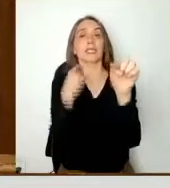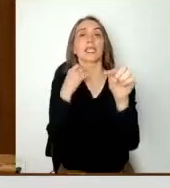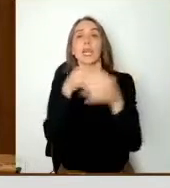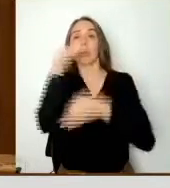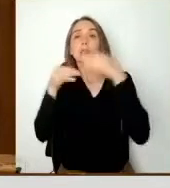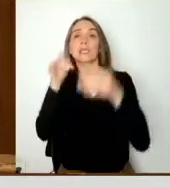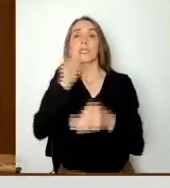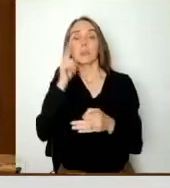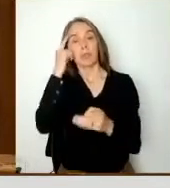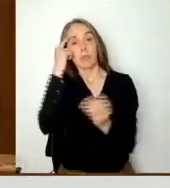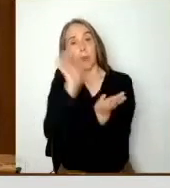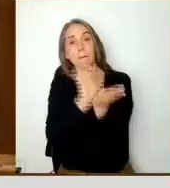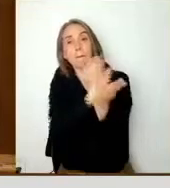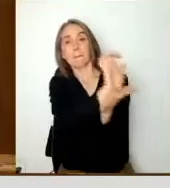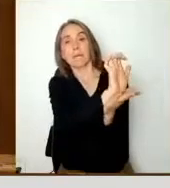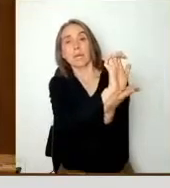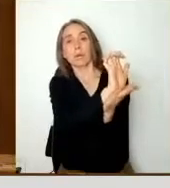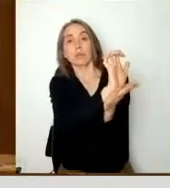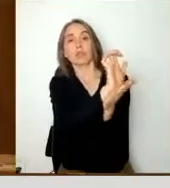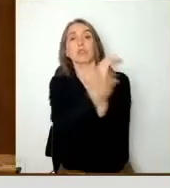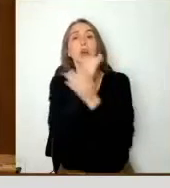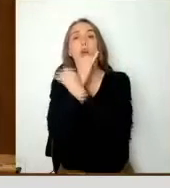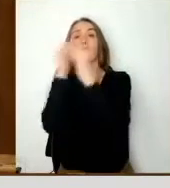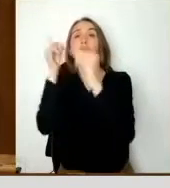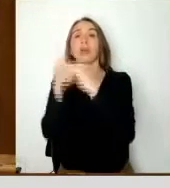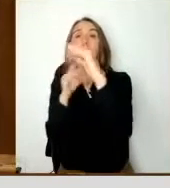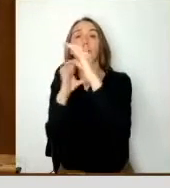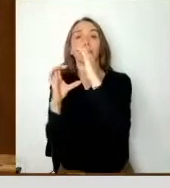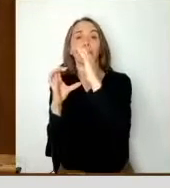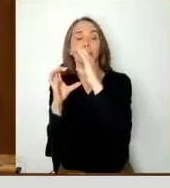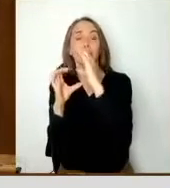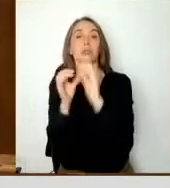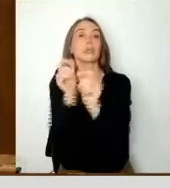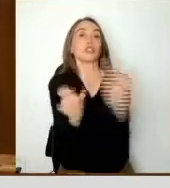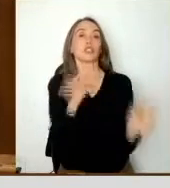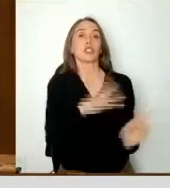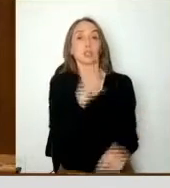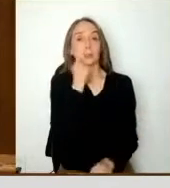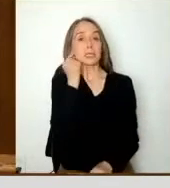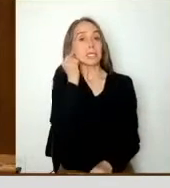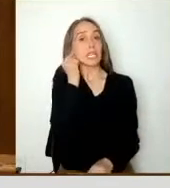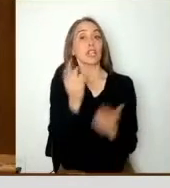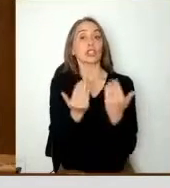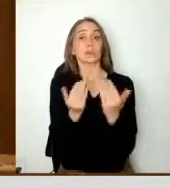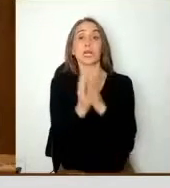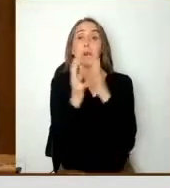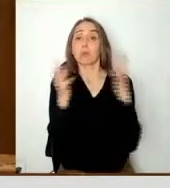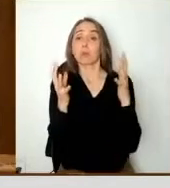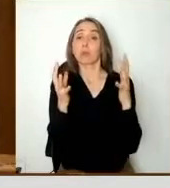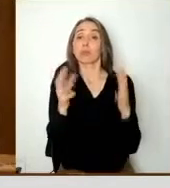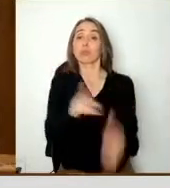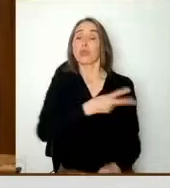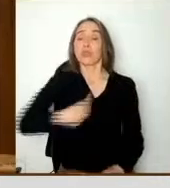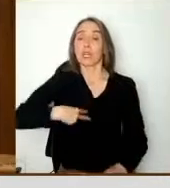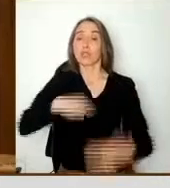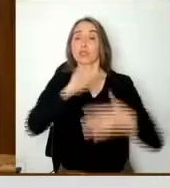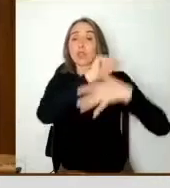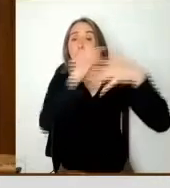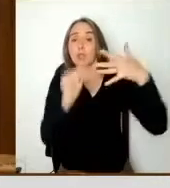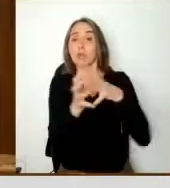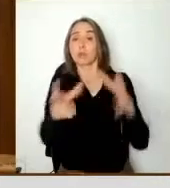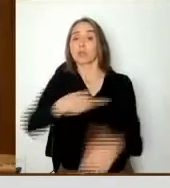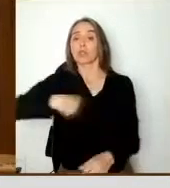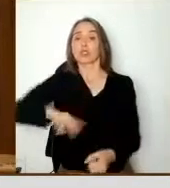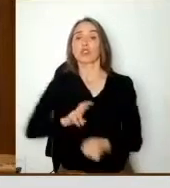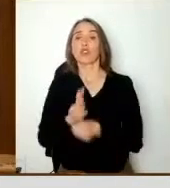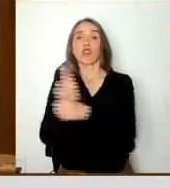prejuicios a través de la prensa. Las chilenas y chilenos esperan mucho de nosotros, muchos de sus representantes, y esperamos y tenemos